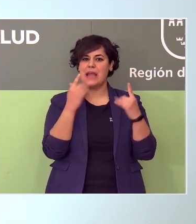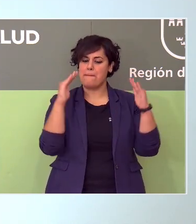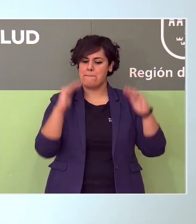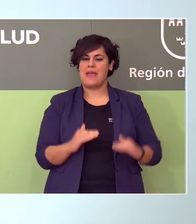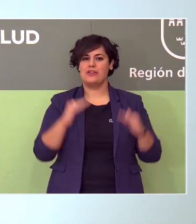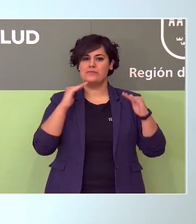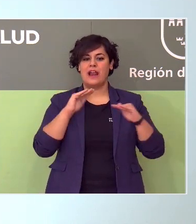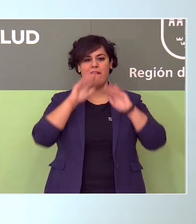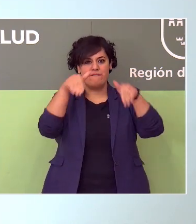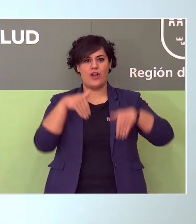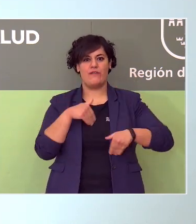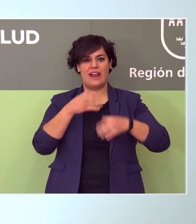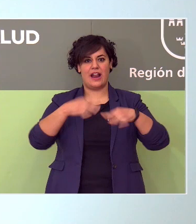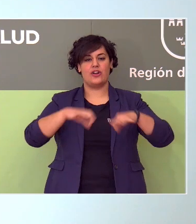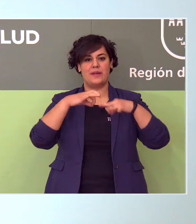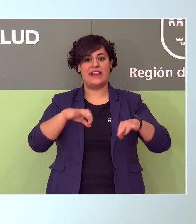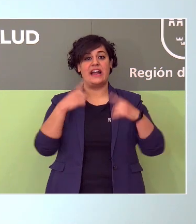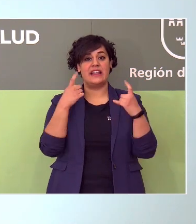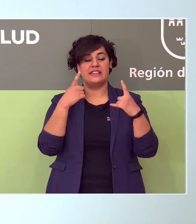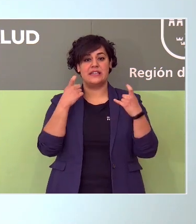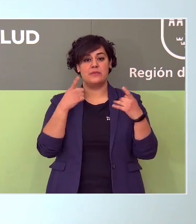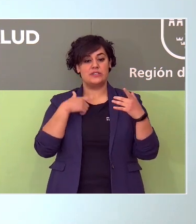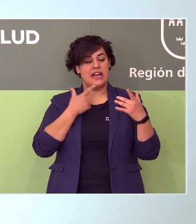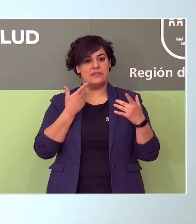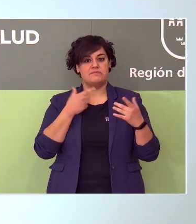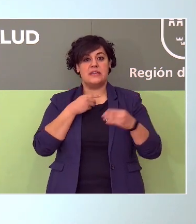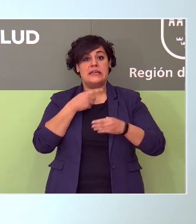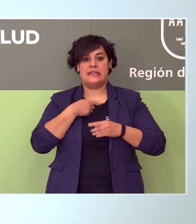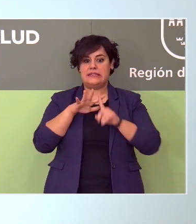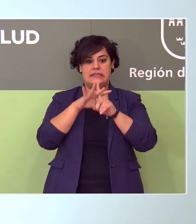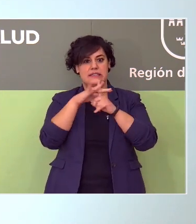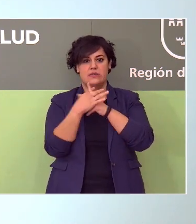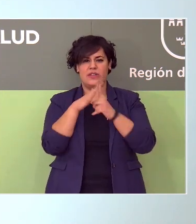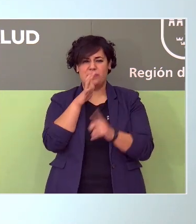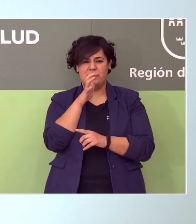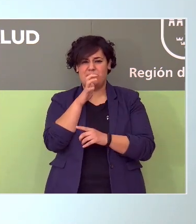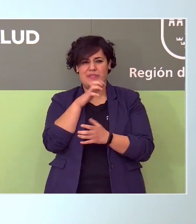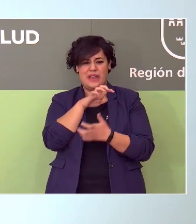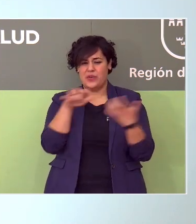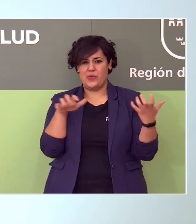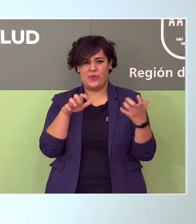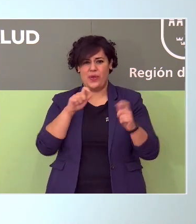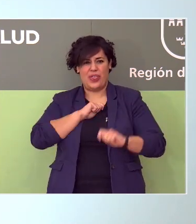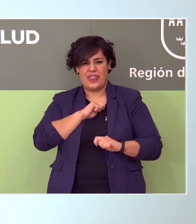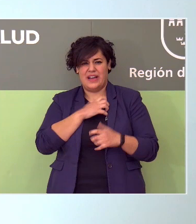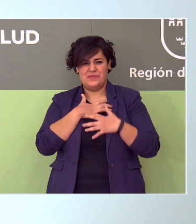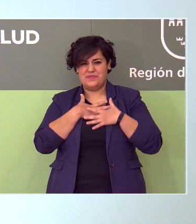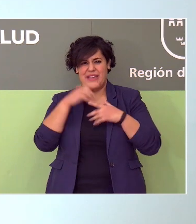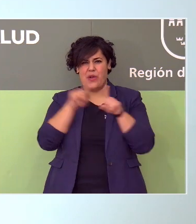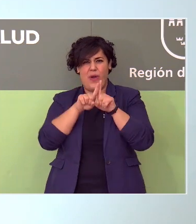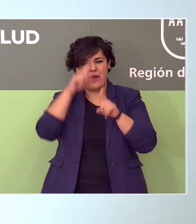último esfuerzo para poner cerco a este enemigo que nos rodea, nos aterroriza y no somos capaces de ver. Una